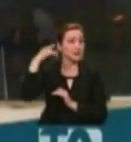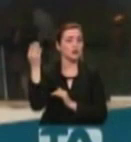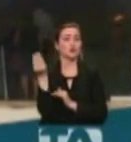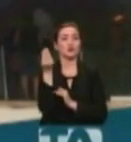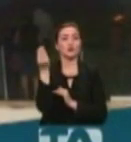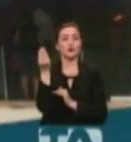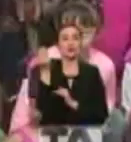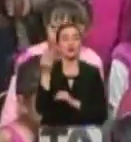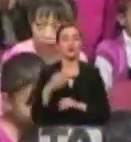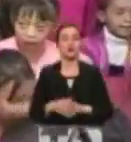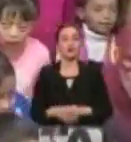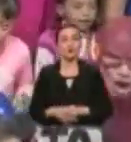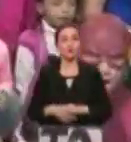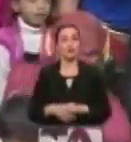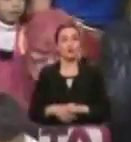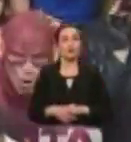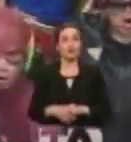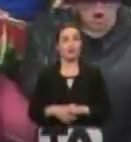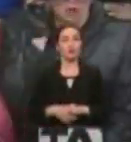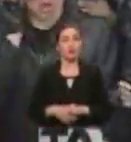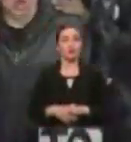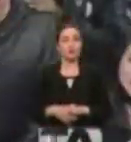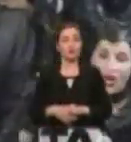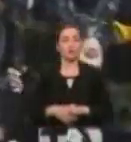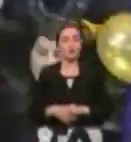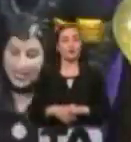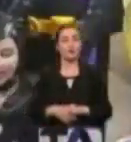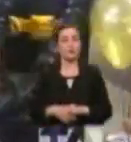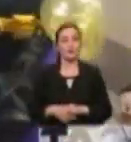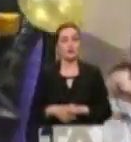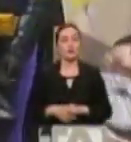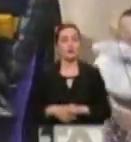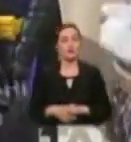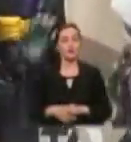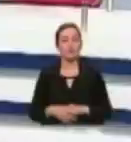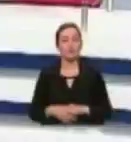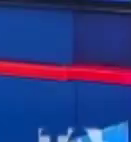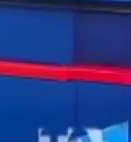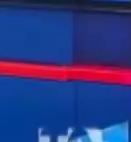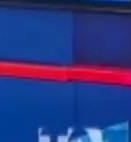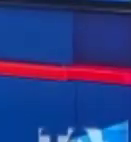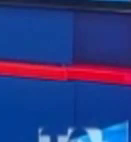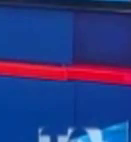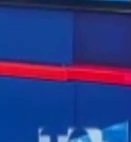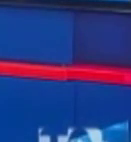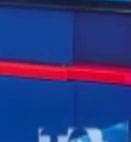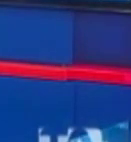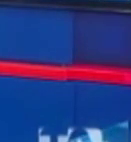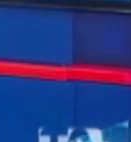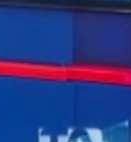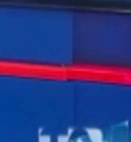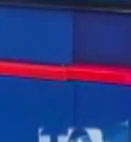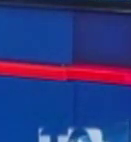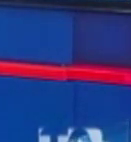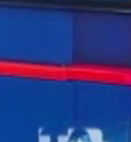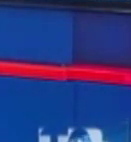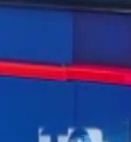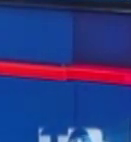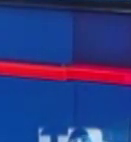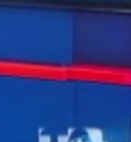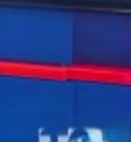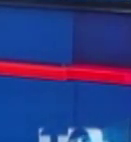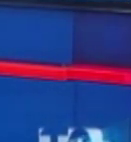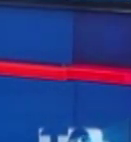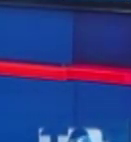y adolescentes. En Quito, Paul Coello, 24 horas. Y las que nos van a robar una sonrisa y nos van a